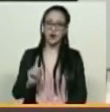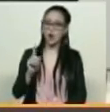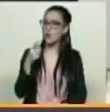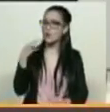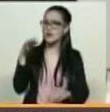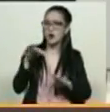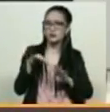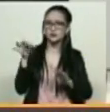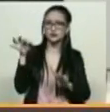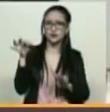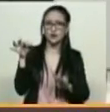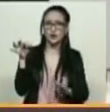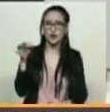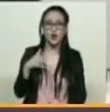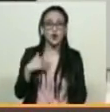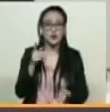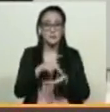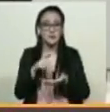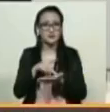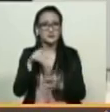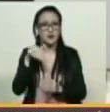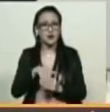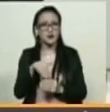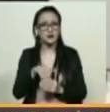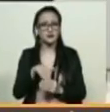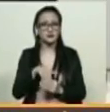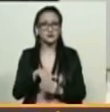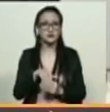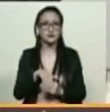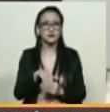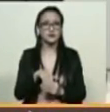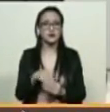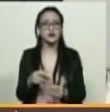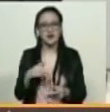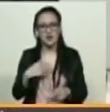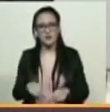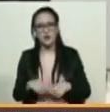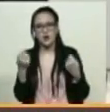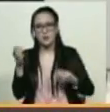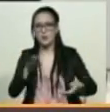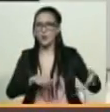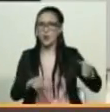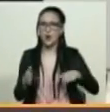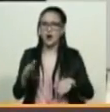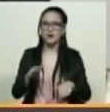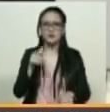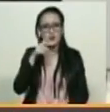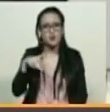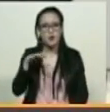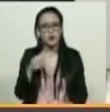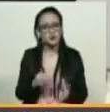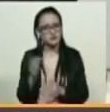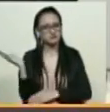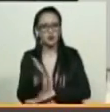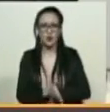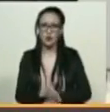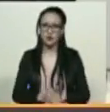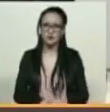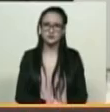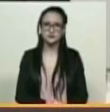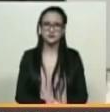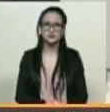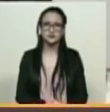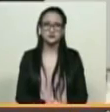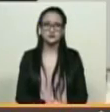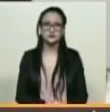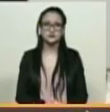están buscando los que no quieren participar en elecciones es otra vez la violencia, la muerte. Bueno, el pueblo los va a volver a derrotar en todo caso,